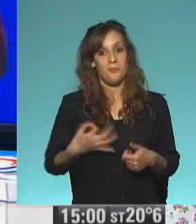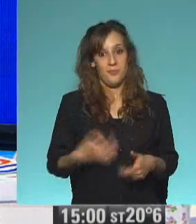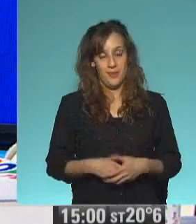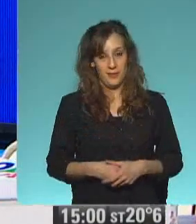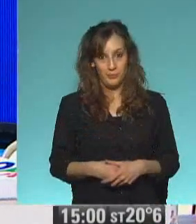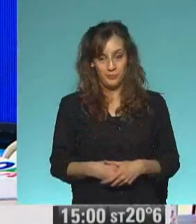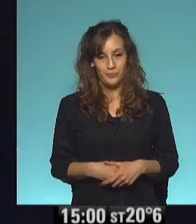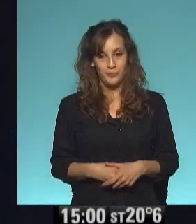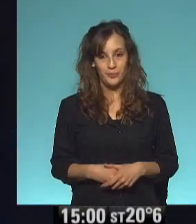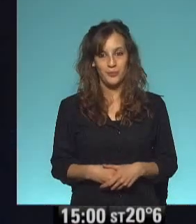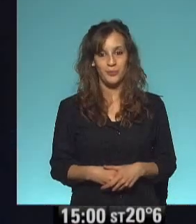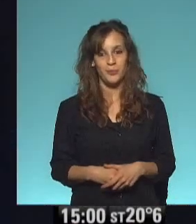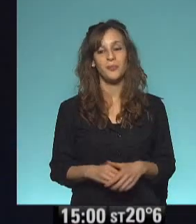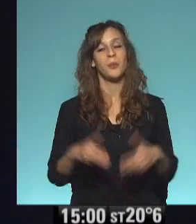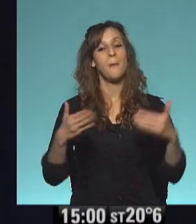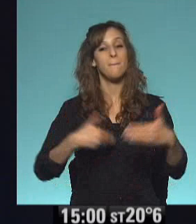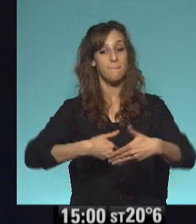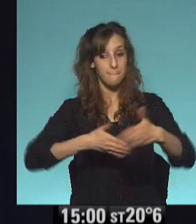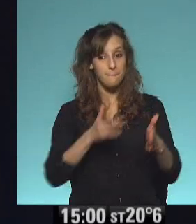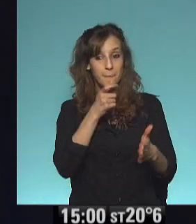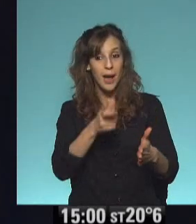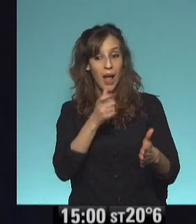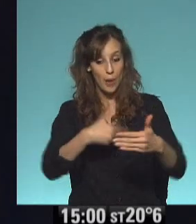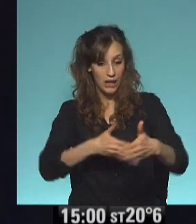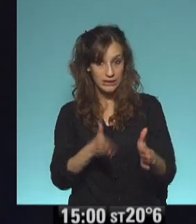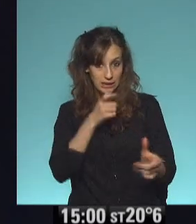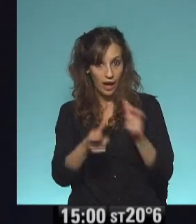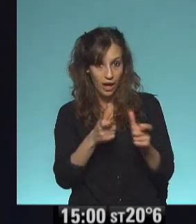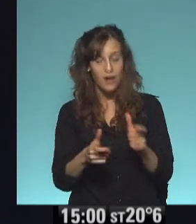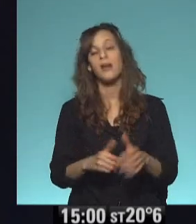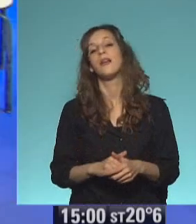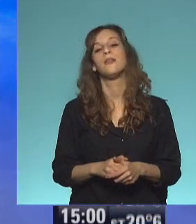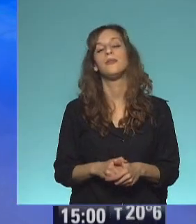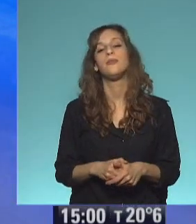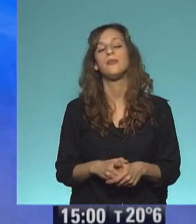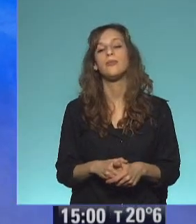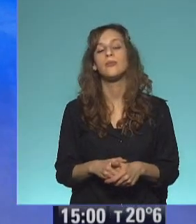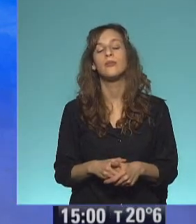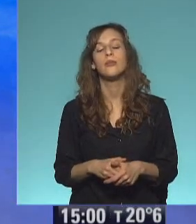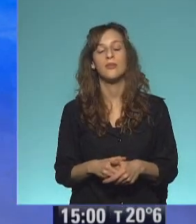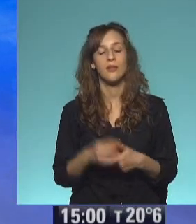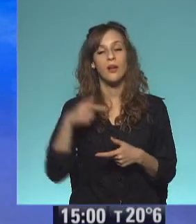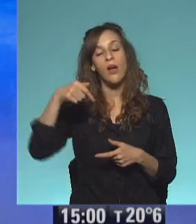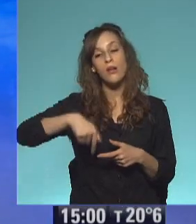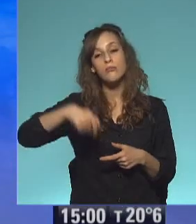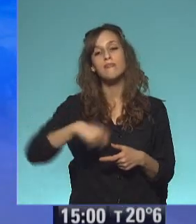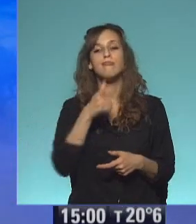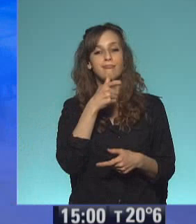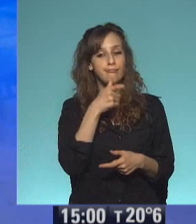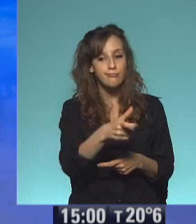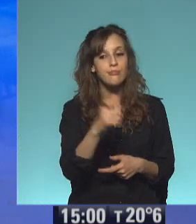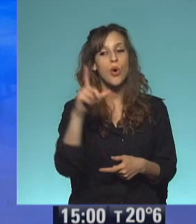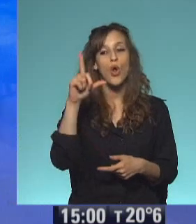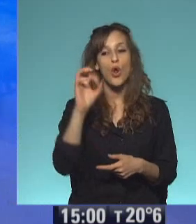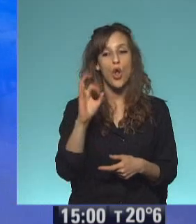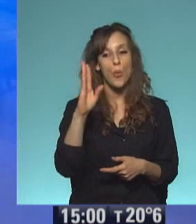Muy bien. Para el cofre de palabras, sí. Propongo, que vos lo trajiste ahí, escribamos la palabra lobo.